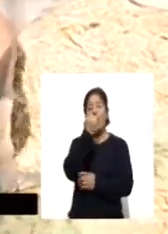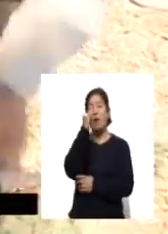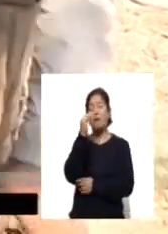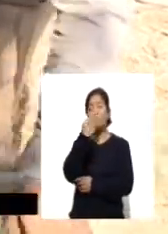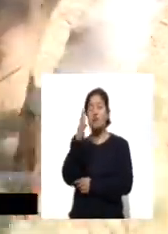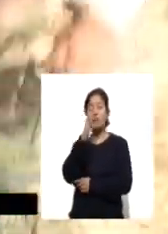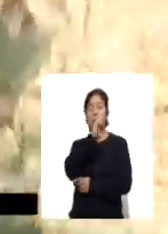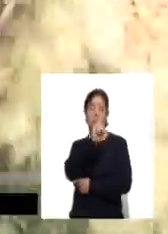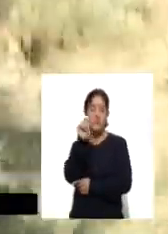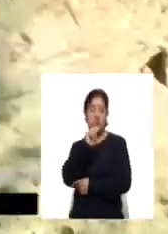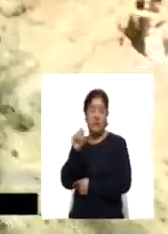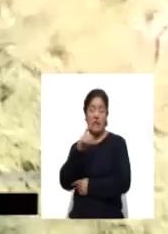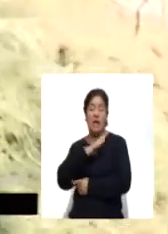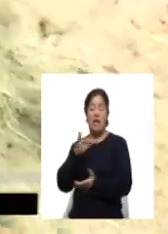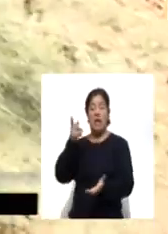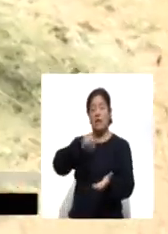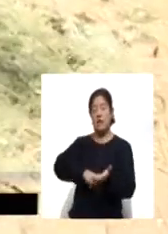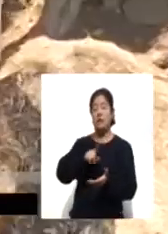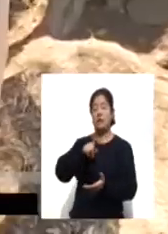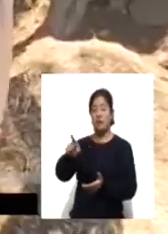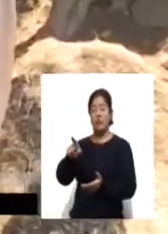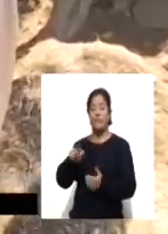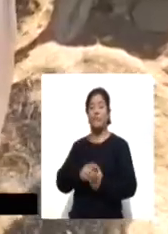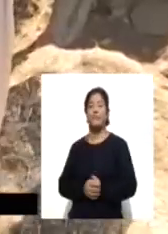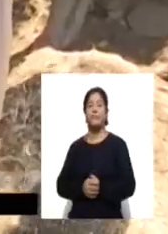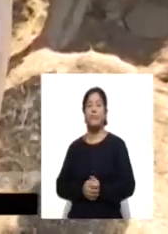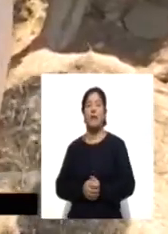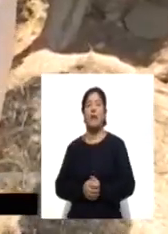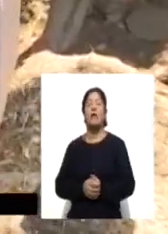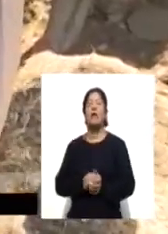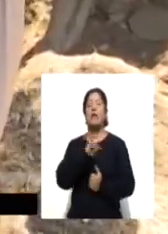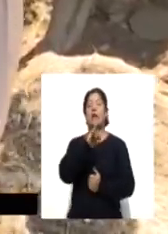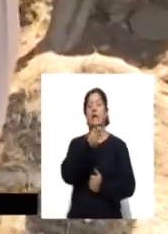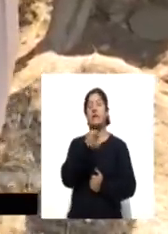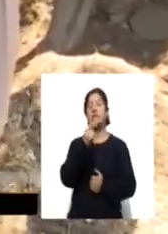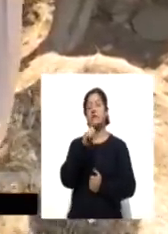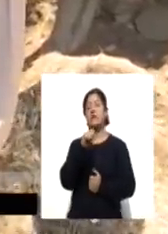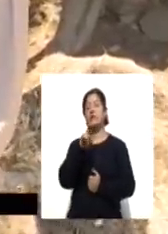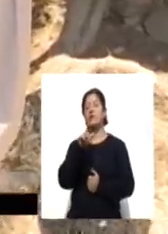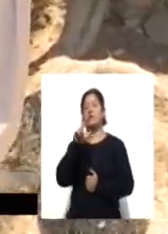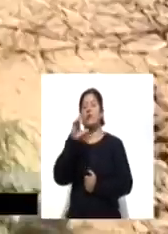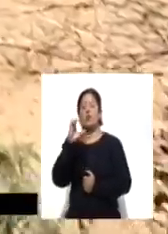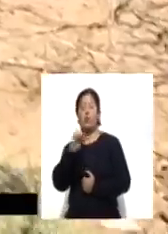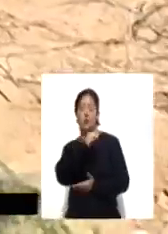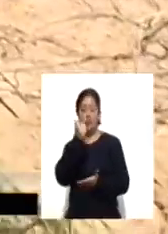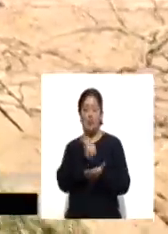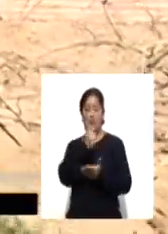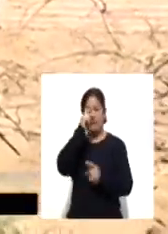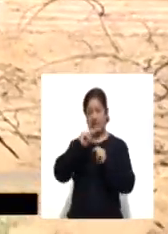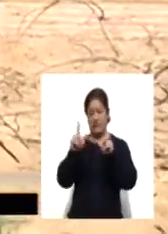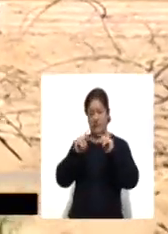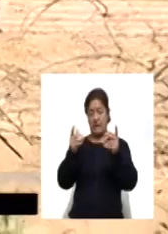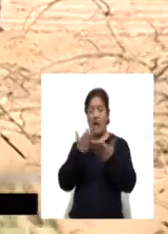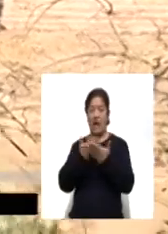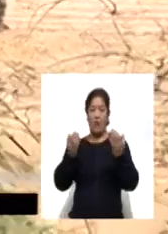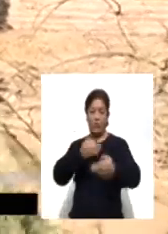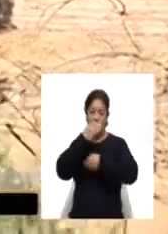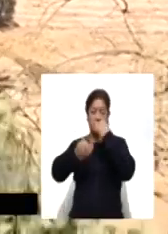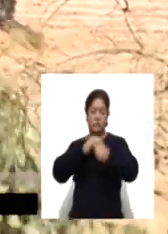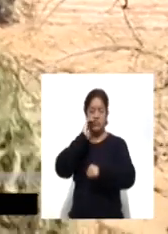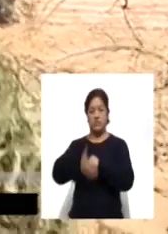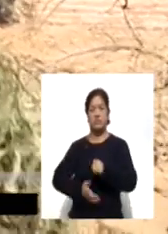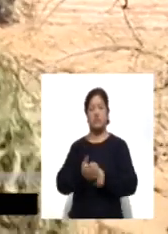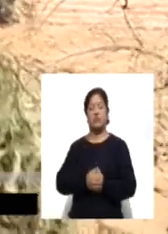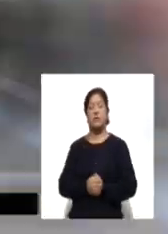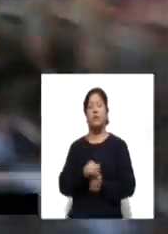de Tizatlán, que se encuentra en Antiguo Camino Real a Ixtulco, en la ciudad de Tlaxcala. Con información de Altagracia Corona, Ahora